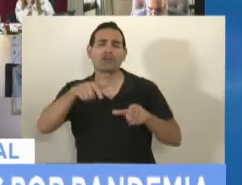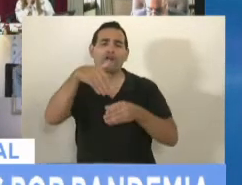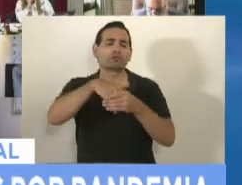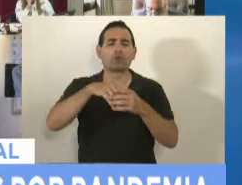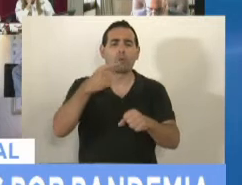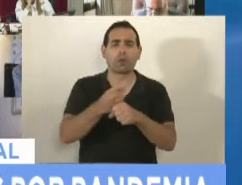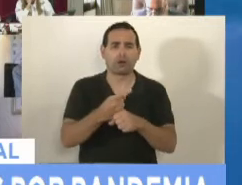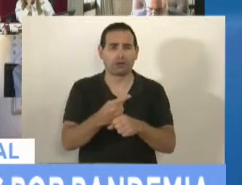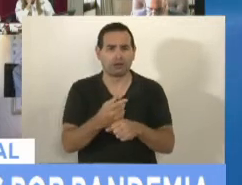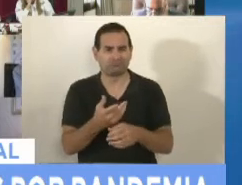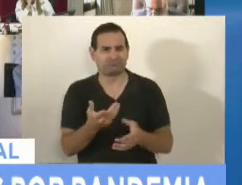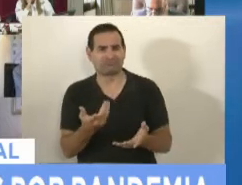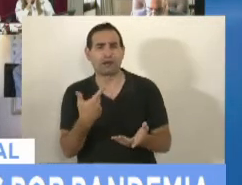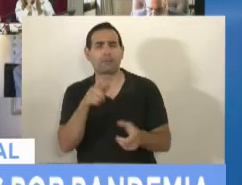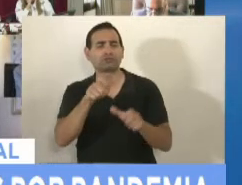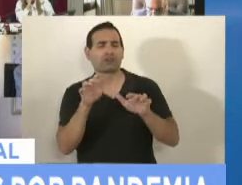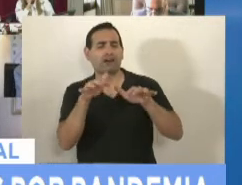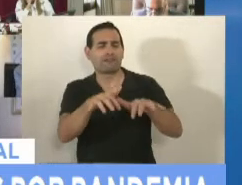como si ese fuera un problema